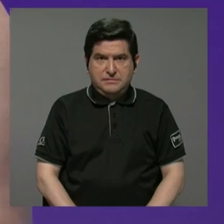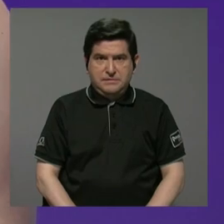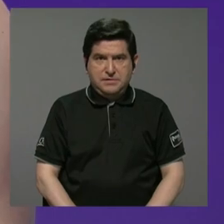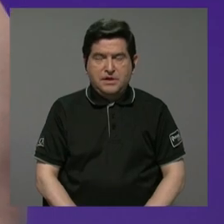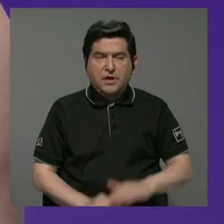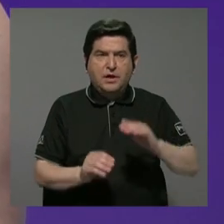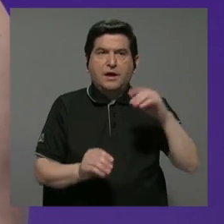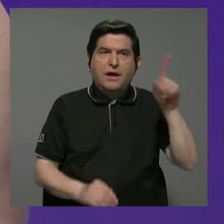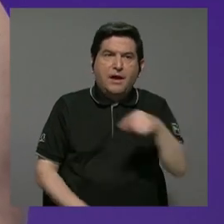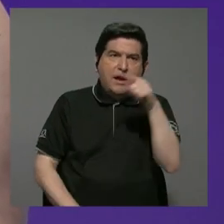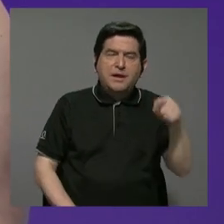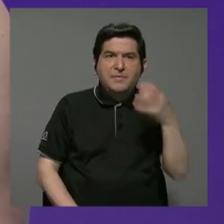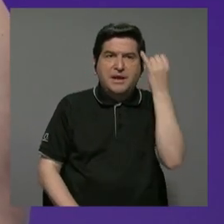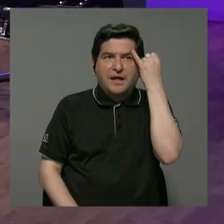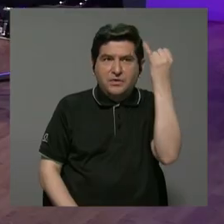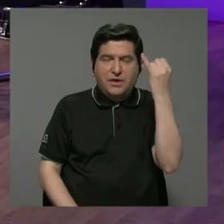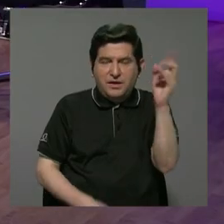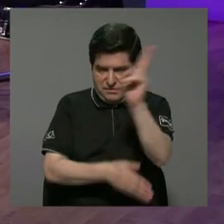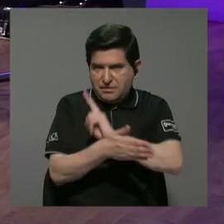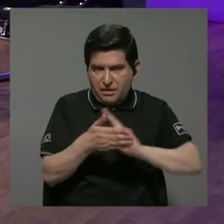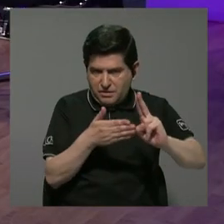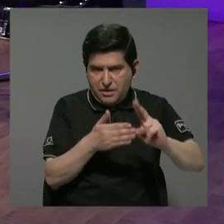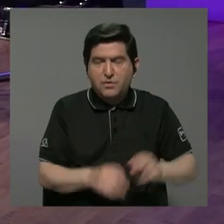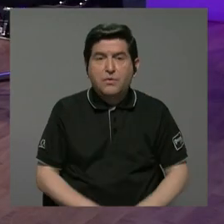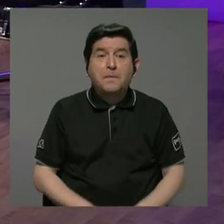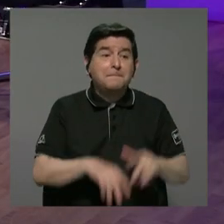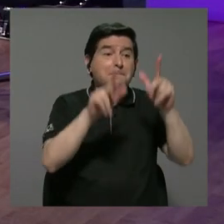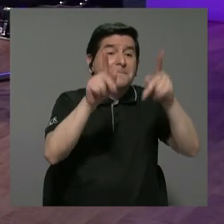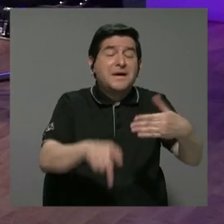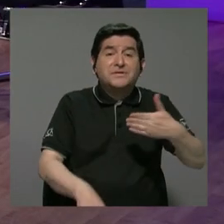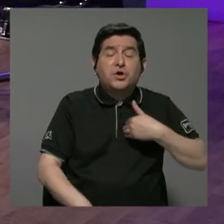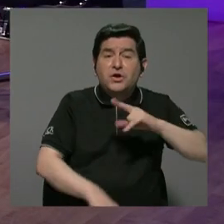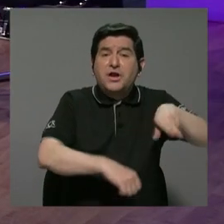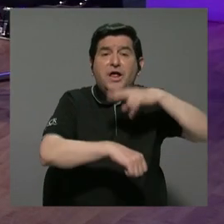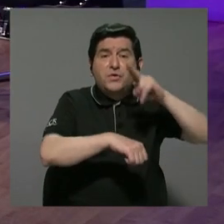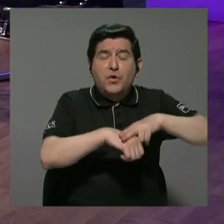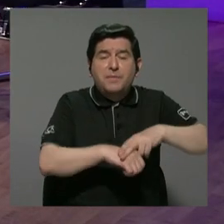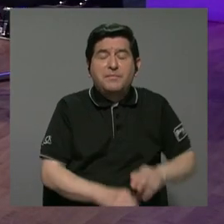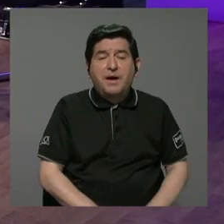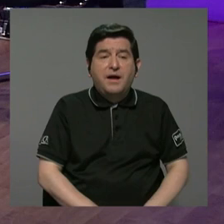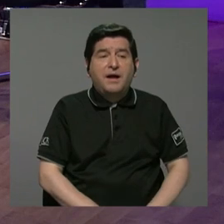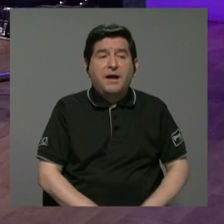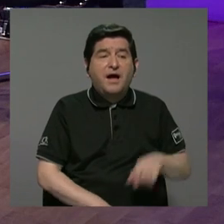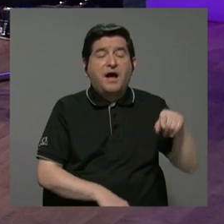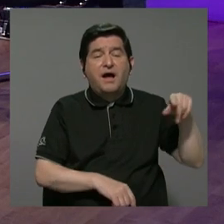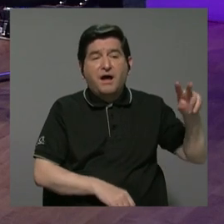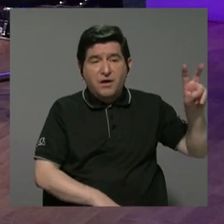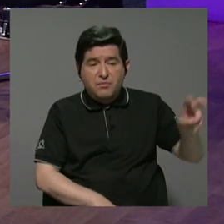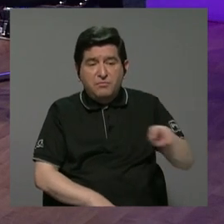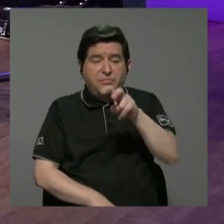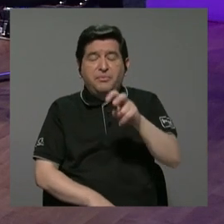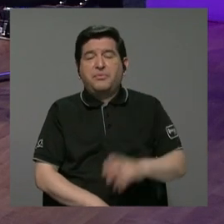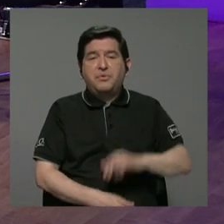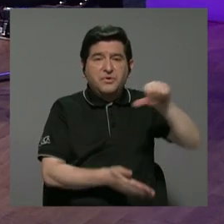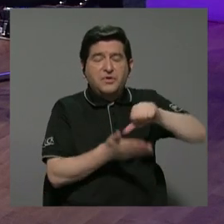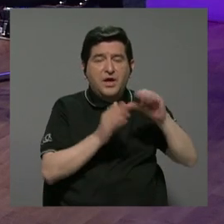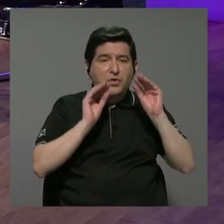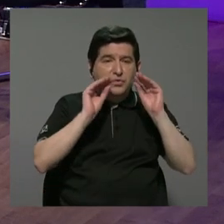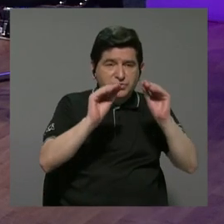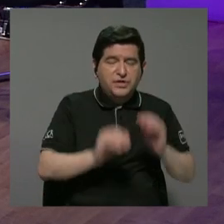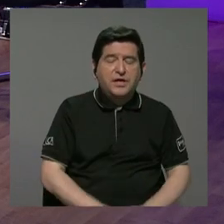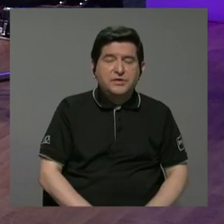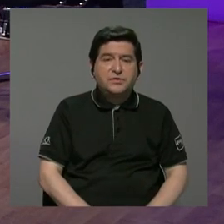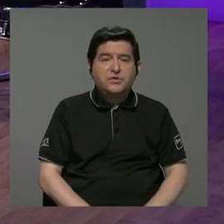eliminando, digamos, la lógica universitaria, son personas que tienen normalmente que trasladarse de centros educativos, tienen procesos